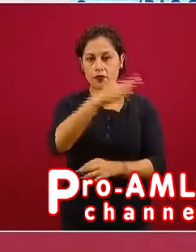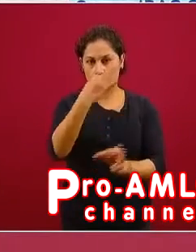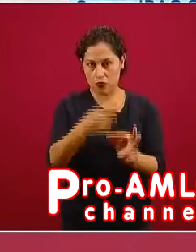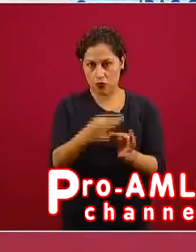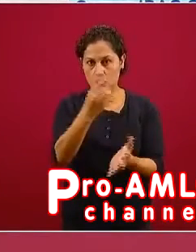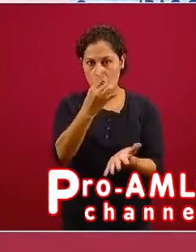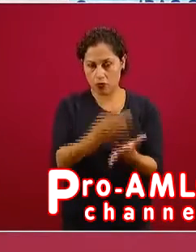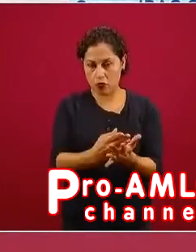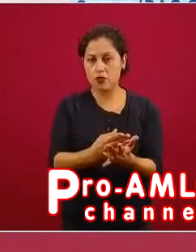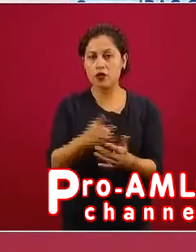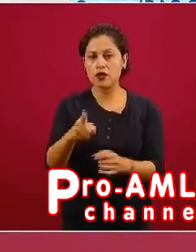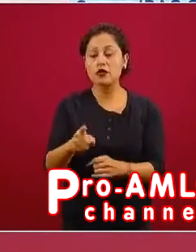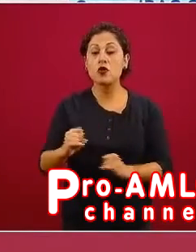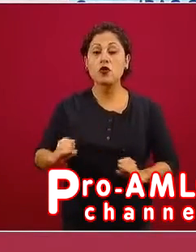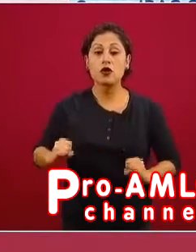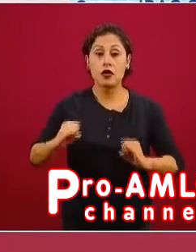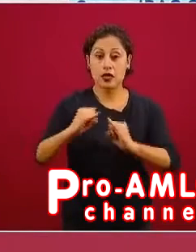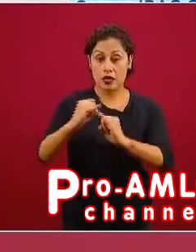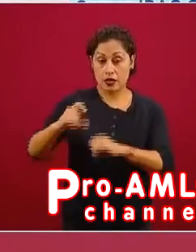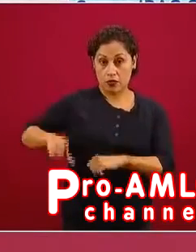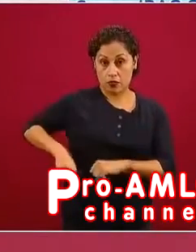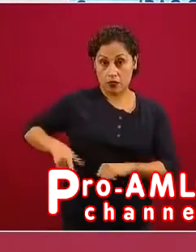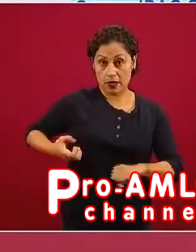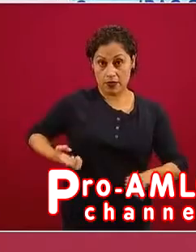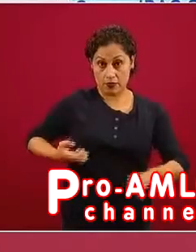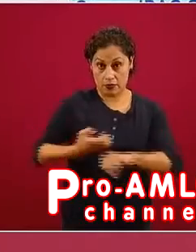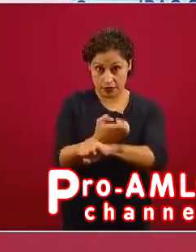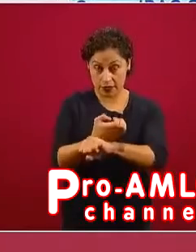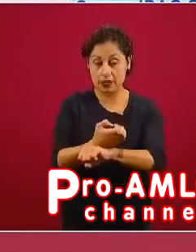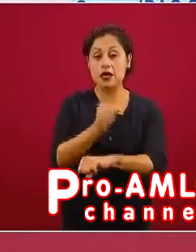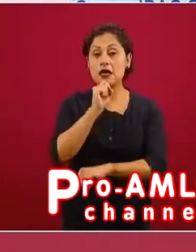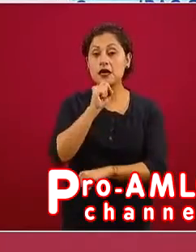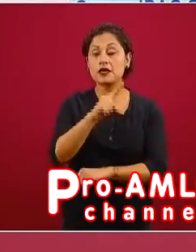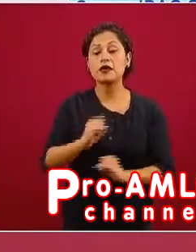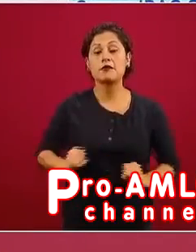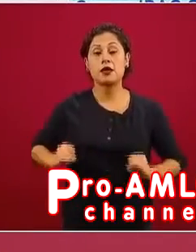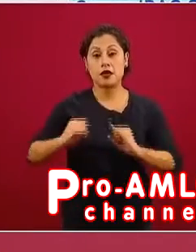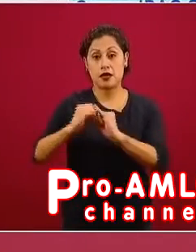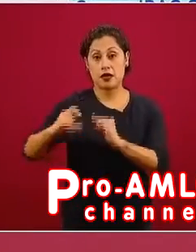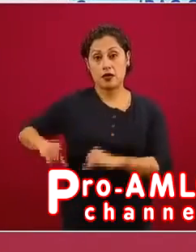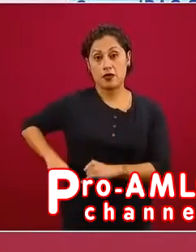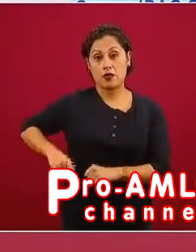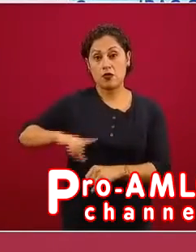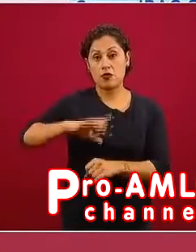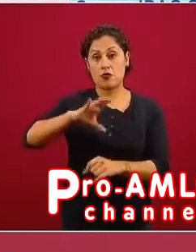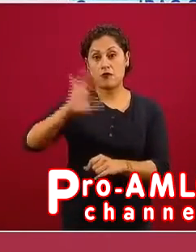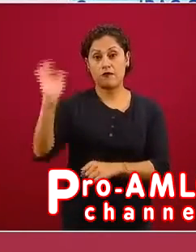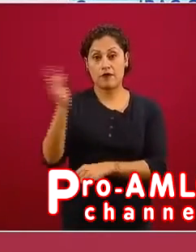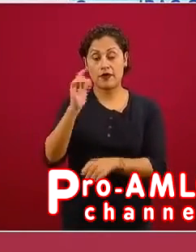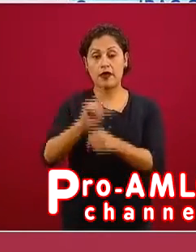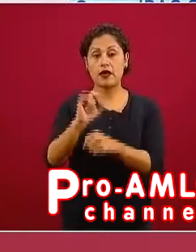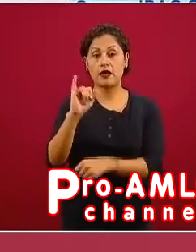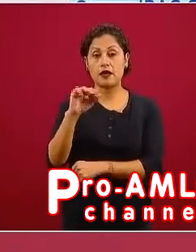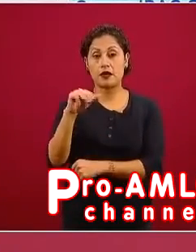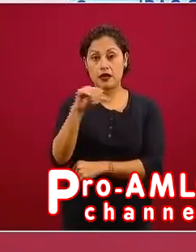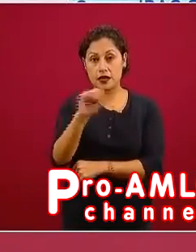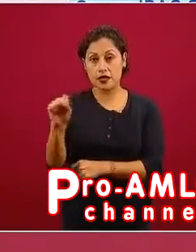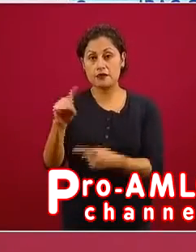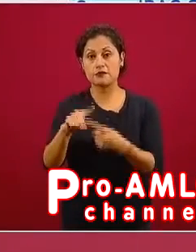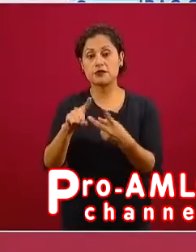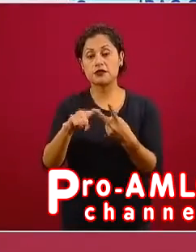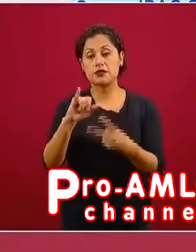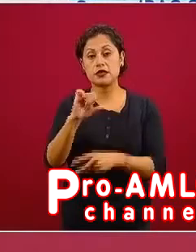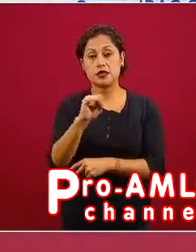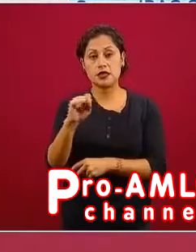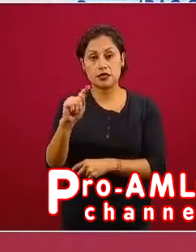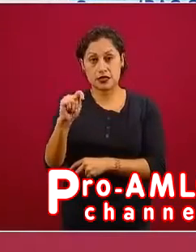las instituciones nacionales de salud, el IMSS, el ISSSTE, Pemex, etcétera,